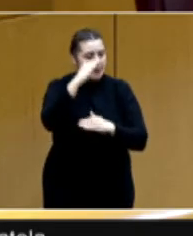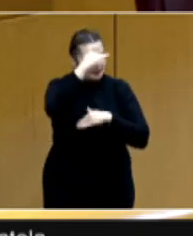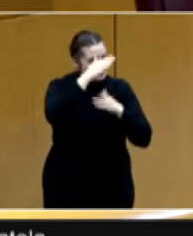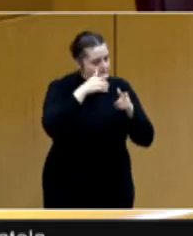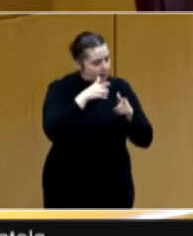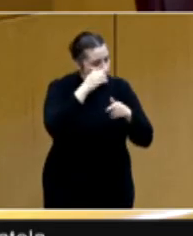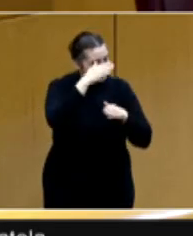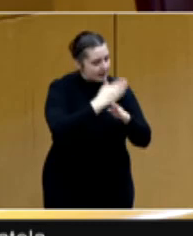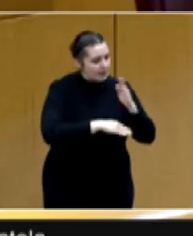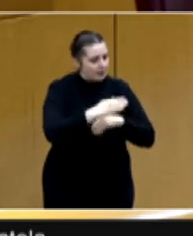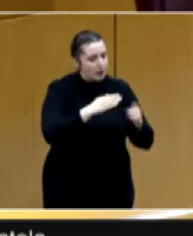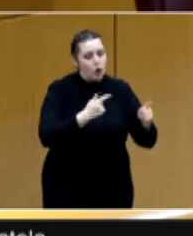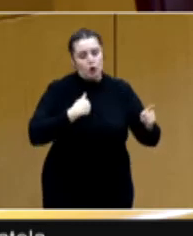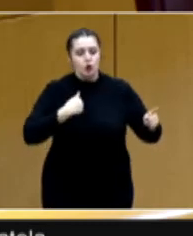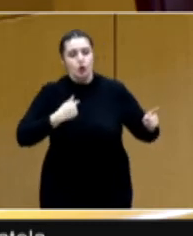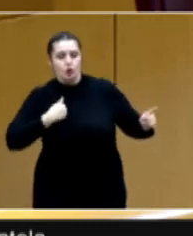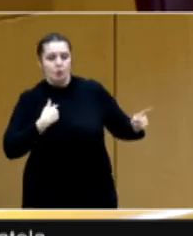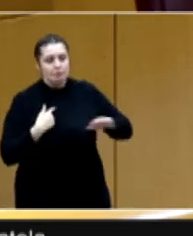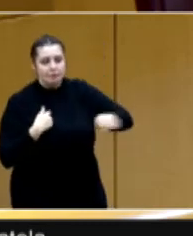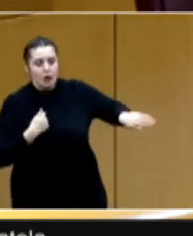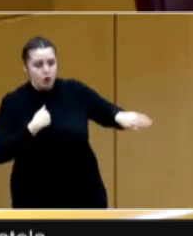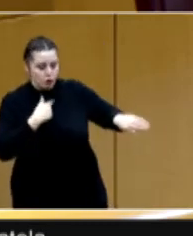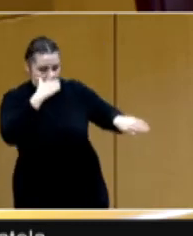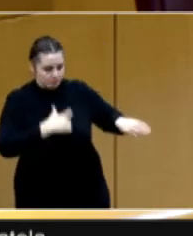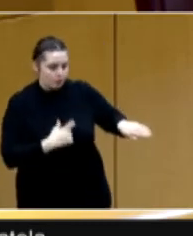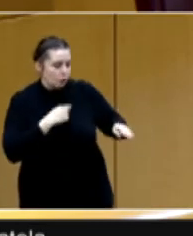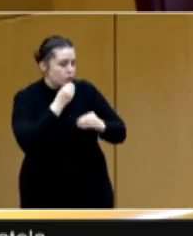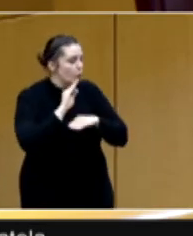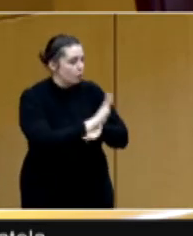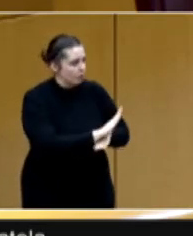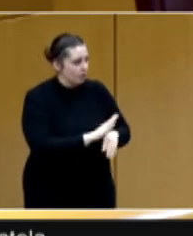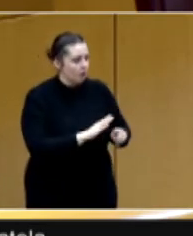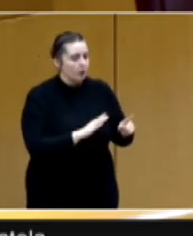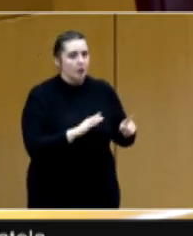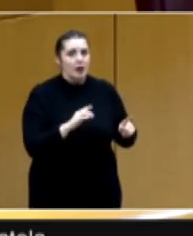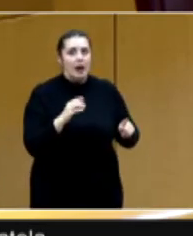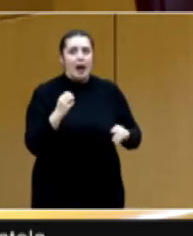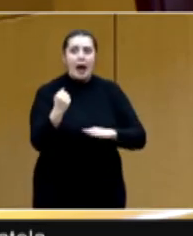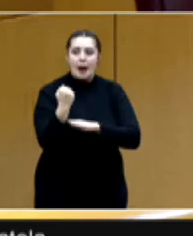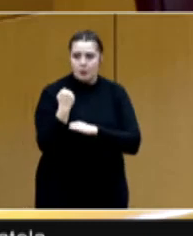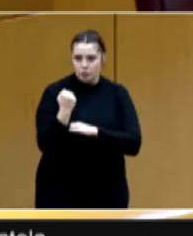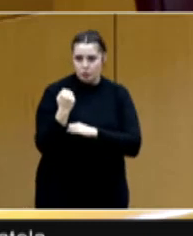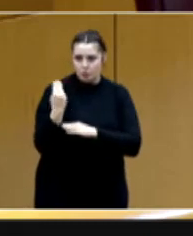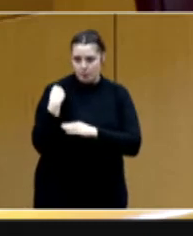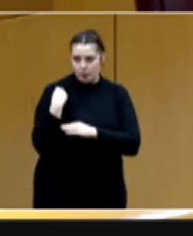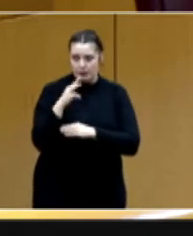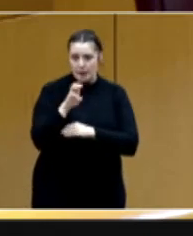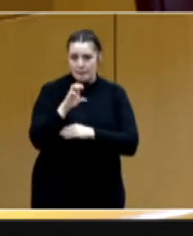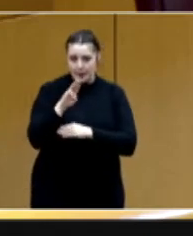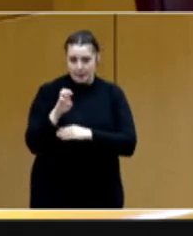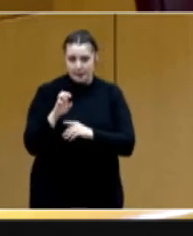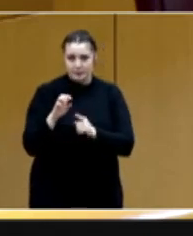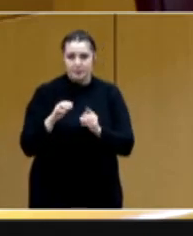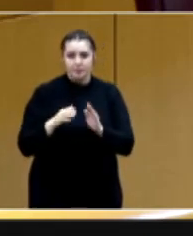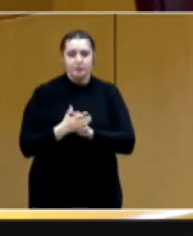le dicen que venga su tutor no apoyos me has preguntado por apoyos Pepe lo primero es que no se